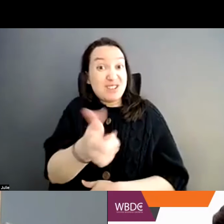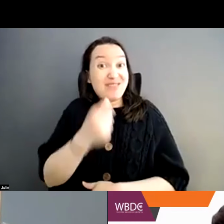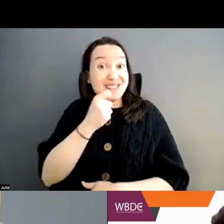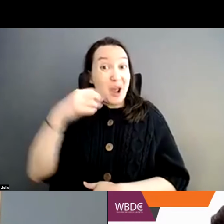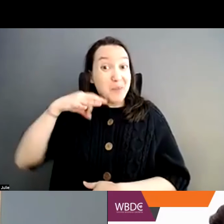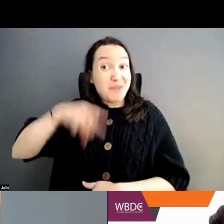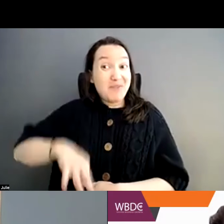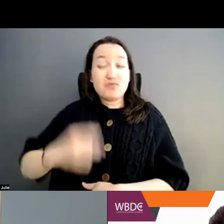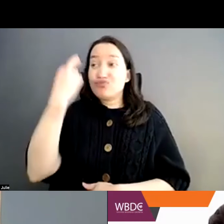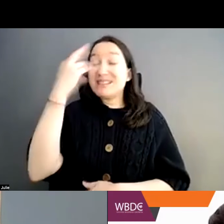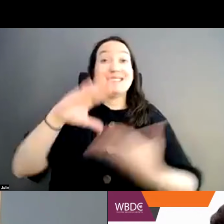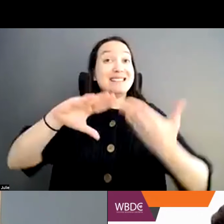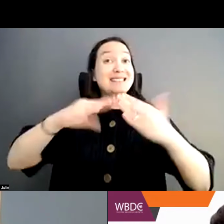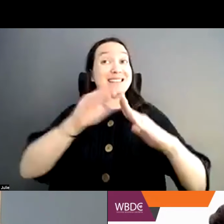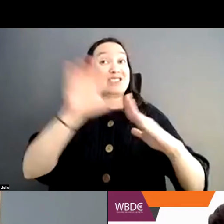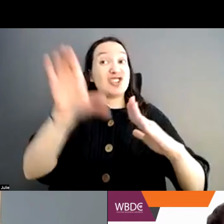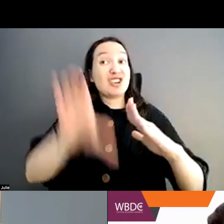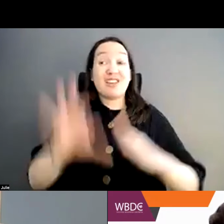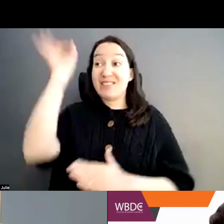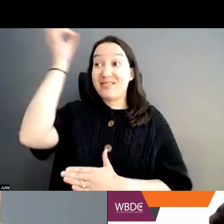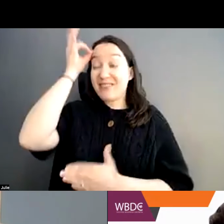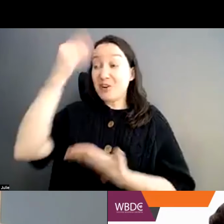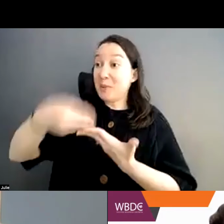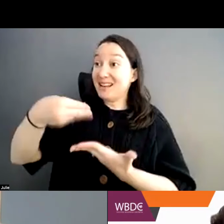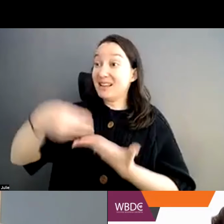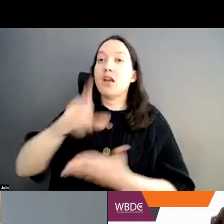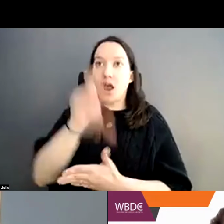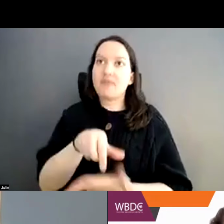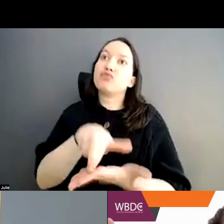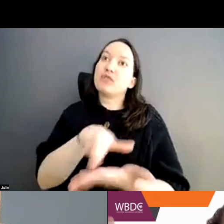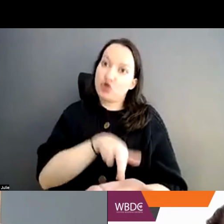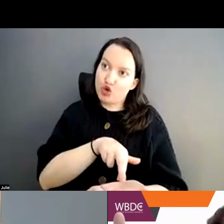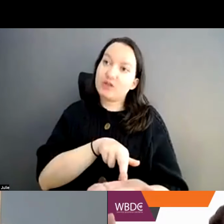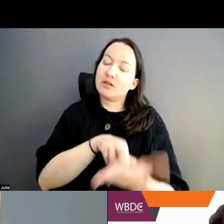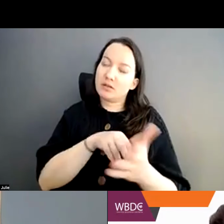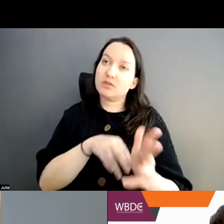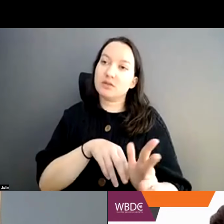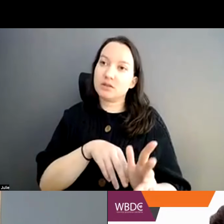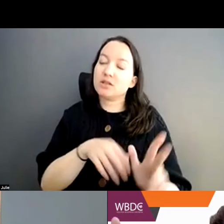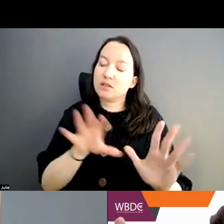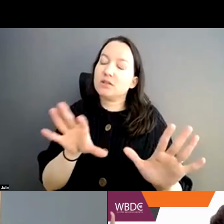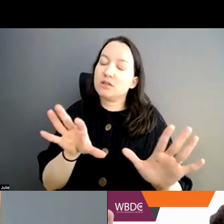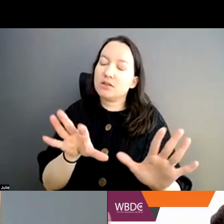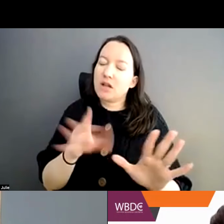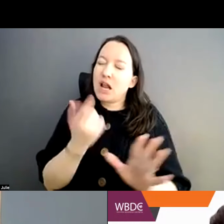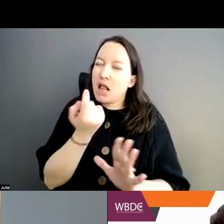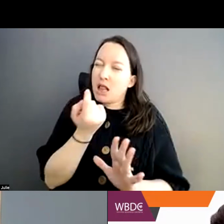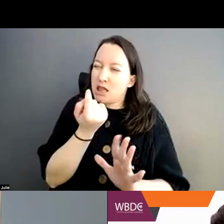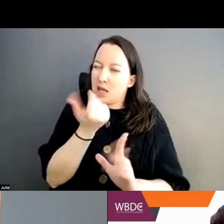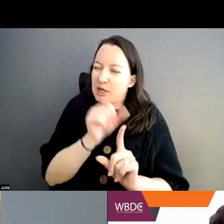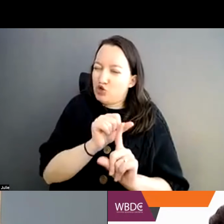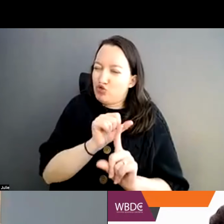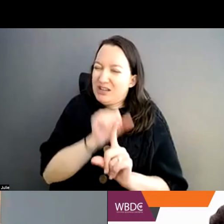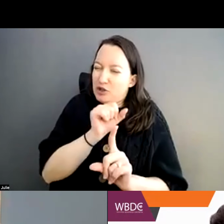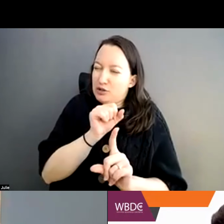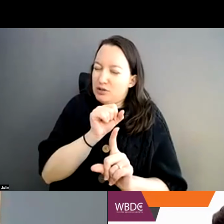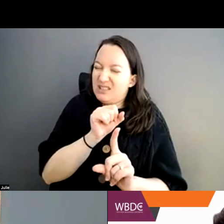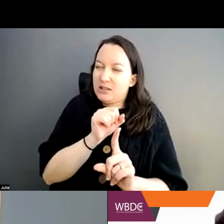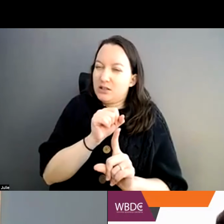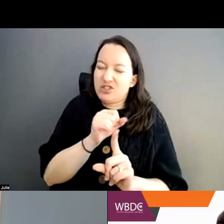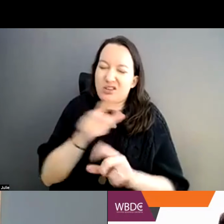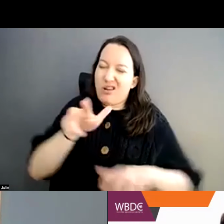tienen que registrarse y ustedes como organización sin ánimo de lucro, porque la ciudad de Chicago les está dando fondos generales, tienen que